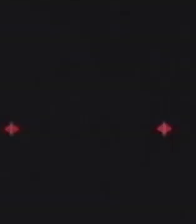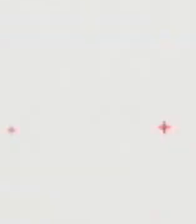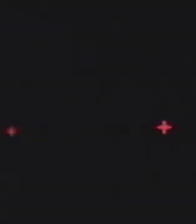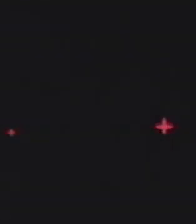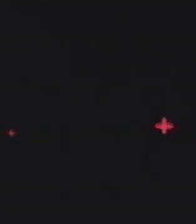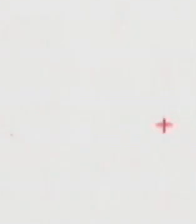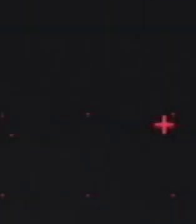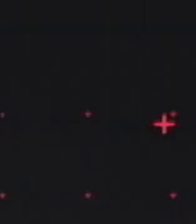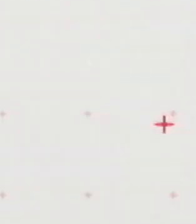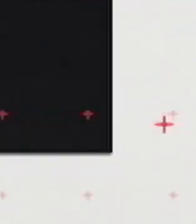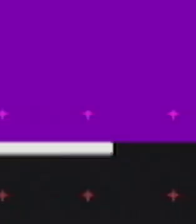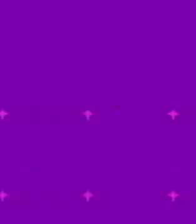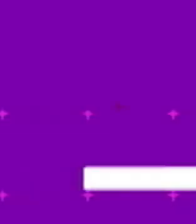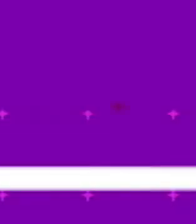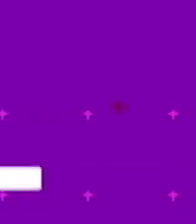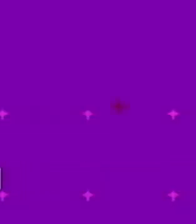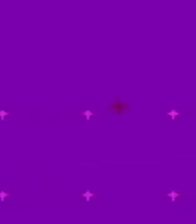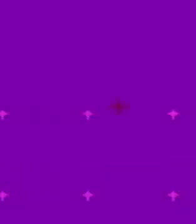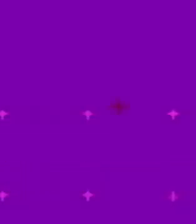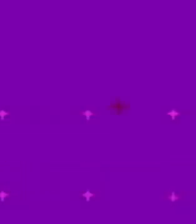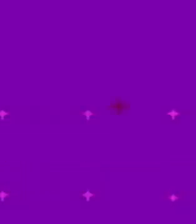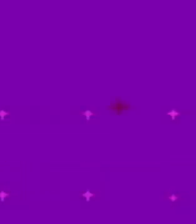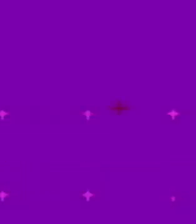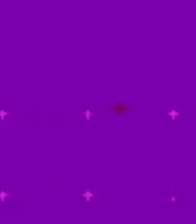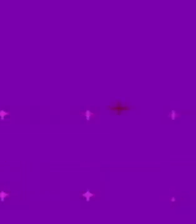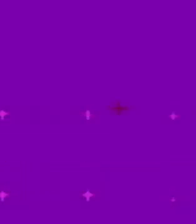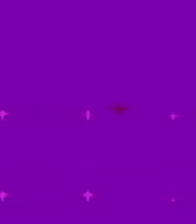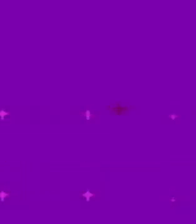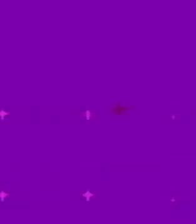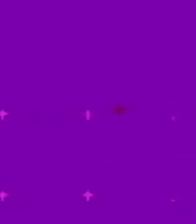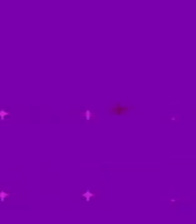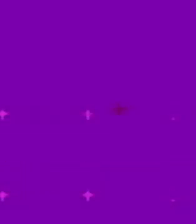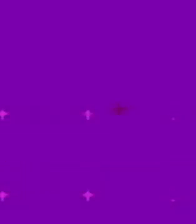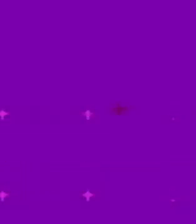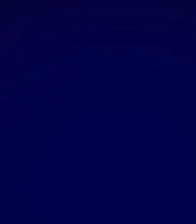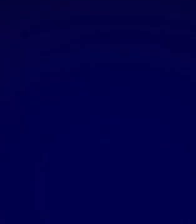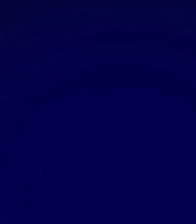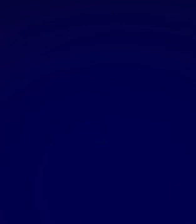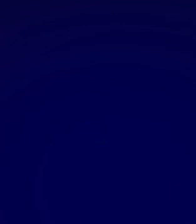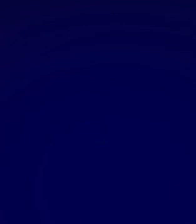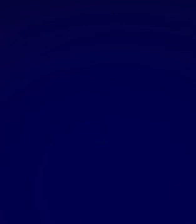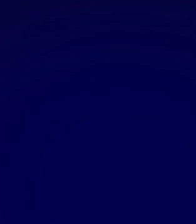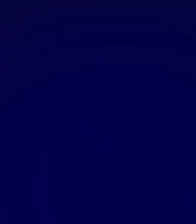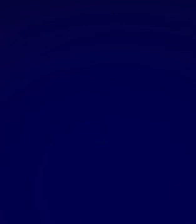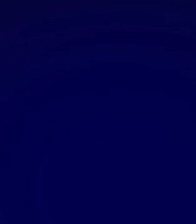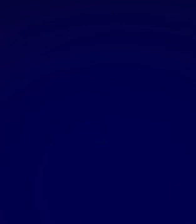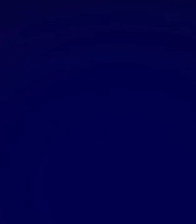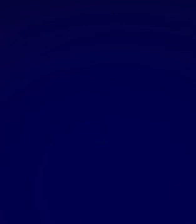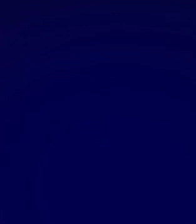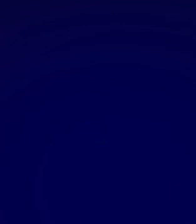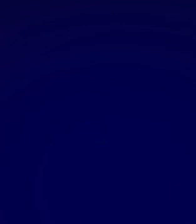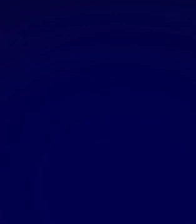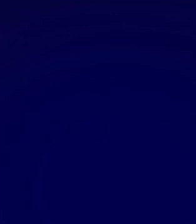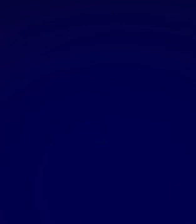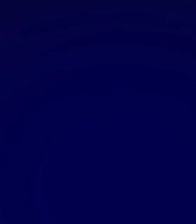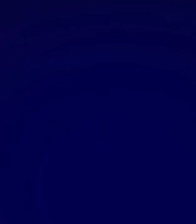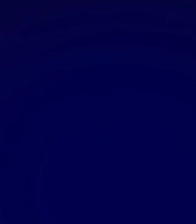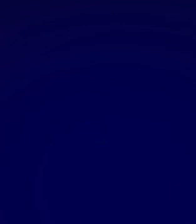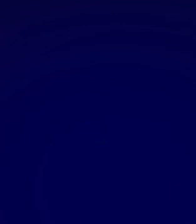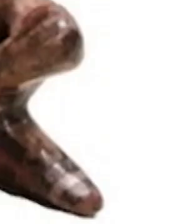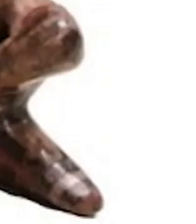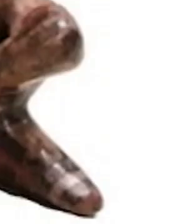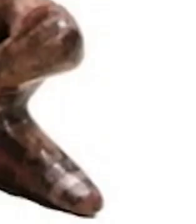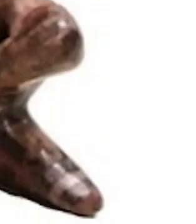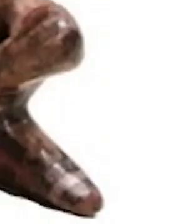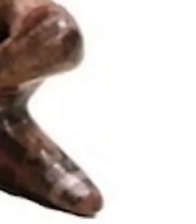posiciones totalmente opuestas. Los viernes a las 8:30 de la noche, aquí en 13, Costa Rica